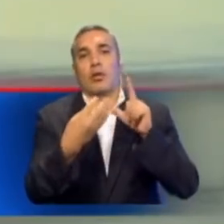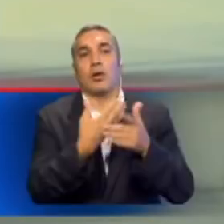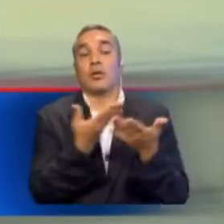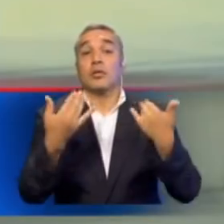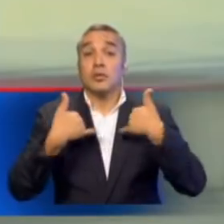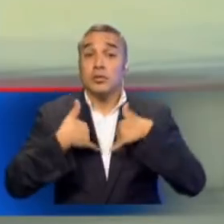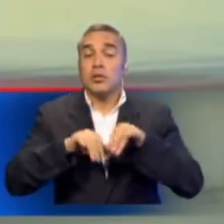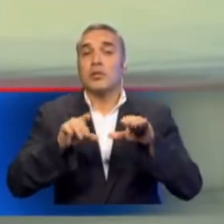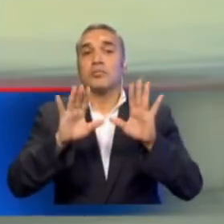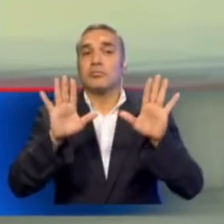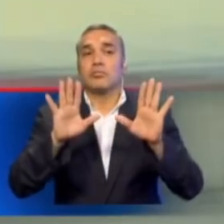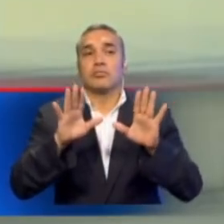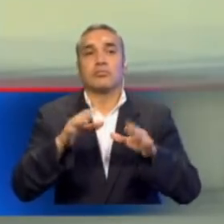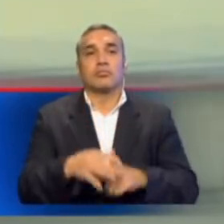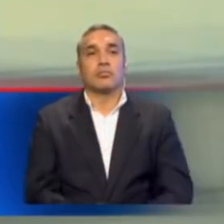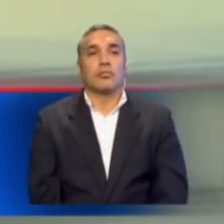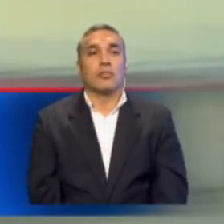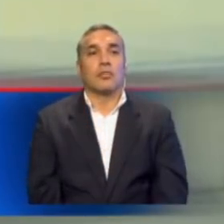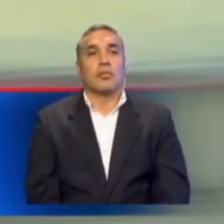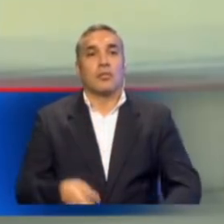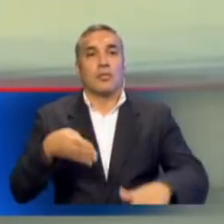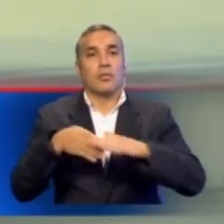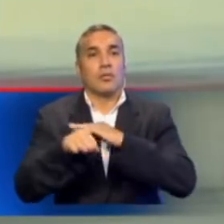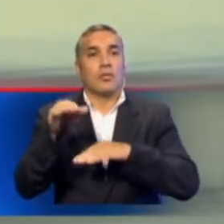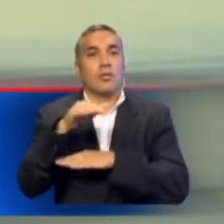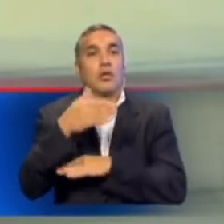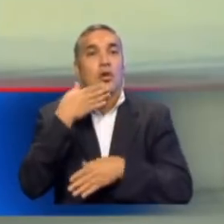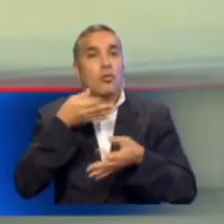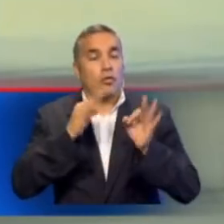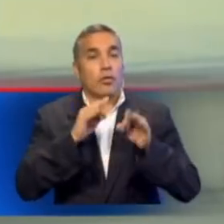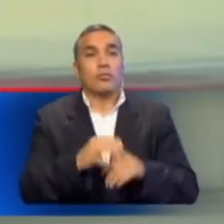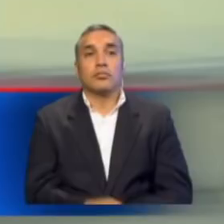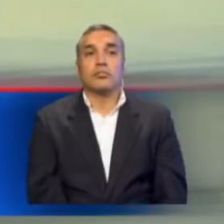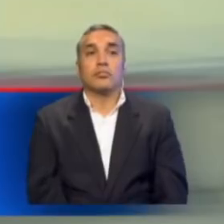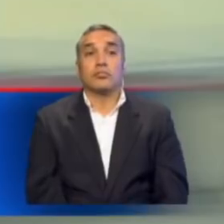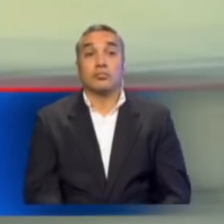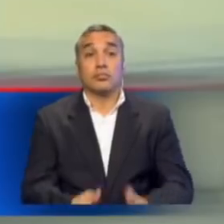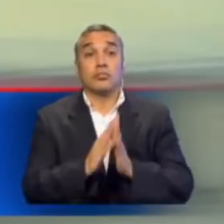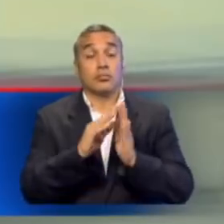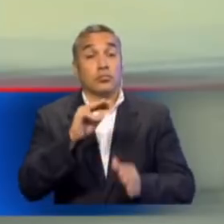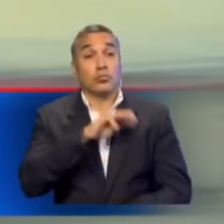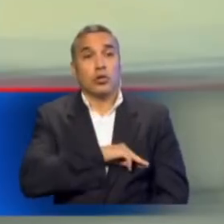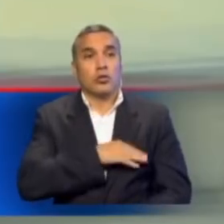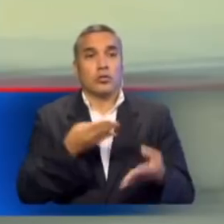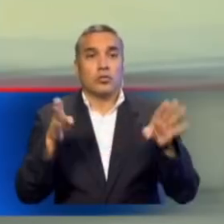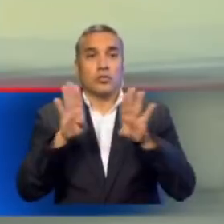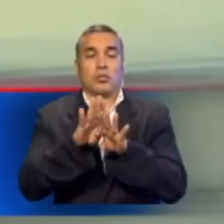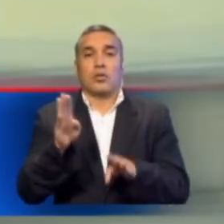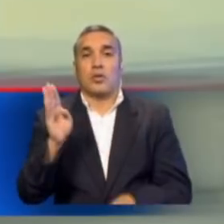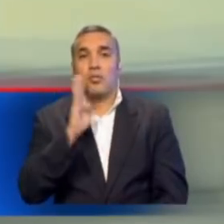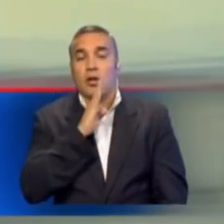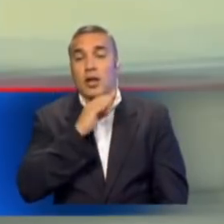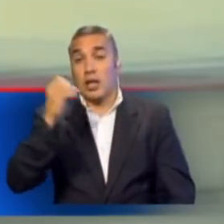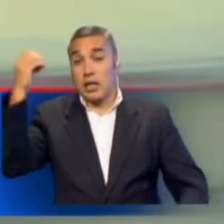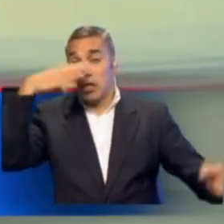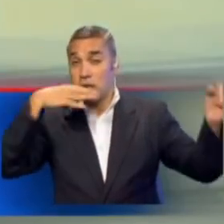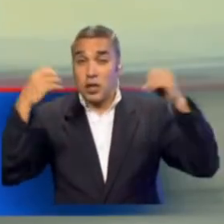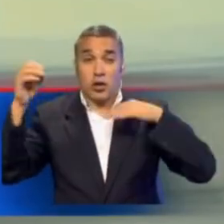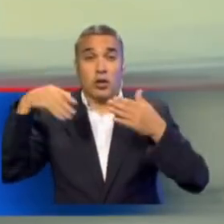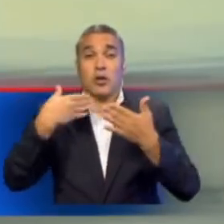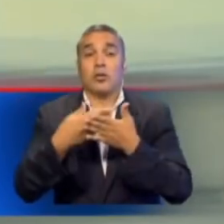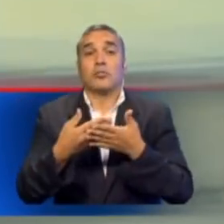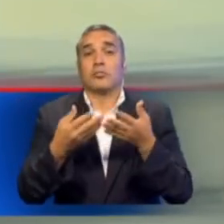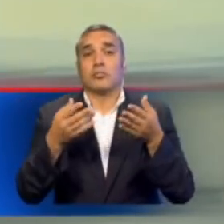Se mantienen vigentes los lineamientos de ingreso al país. Se insta a los GATS al cierre de bares, discotecas, centros de diversión